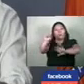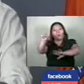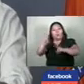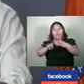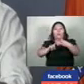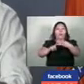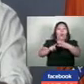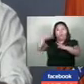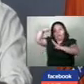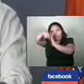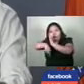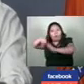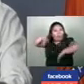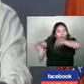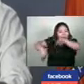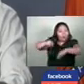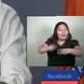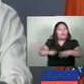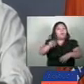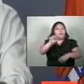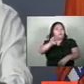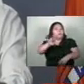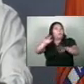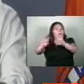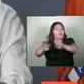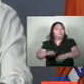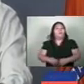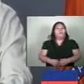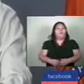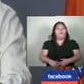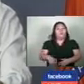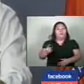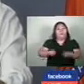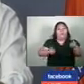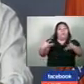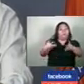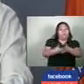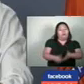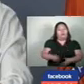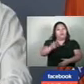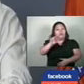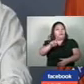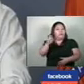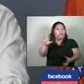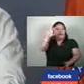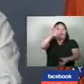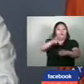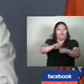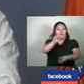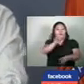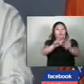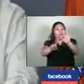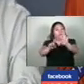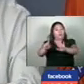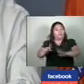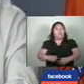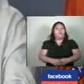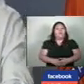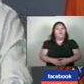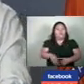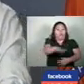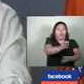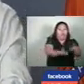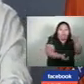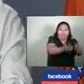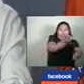acuáticos profundos 94 y vehículos tenemos 1, 166 rescates en total. Incendios